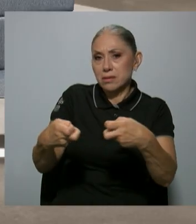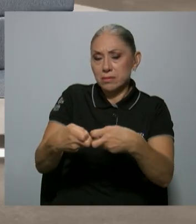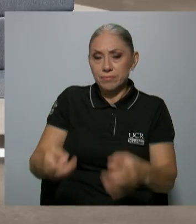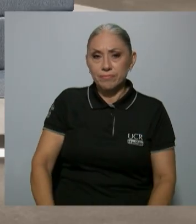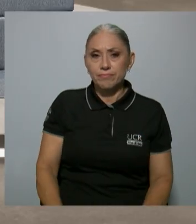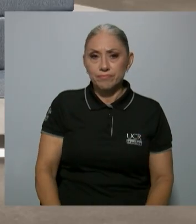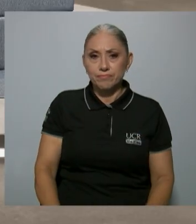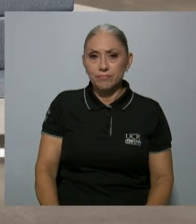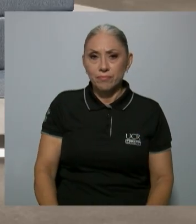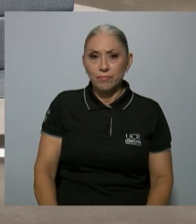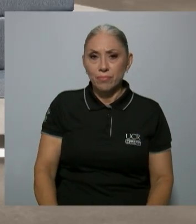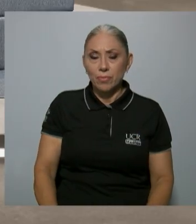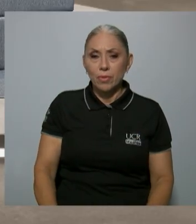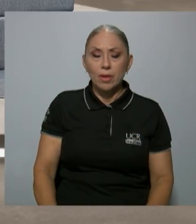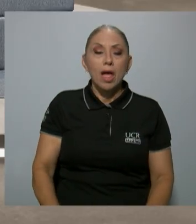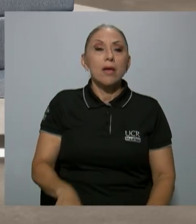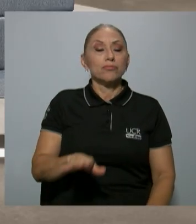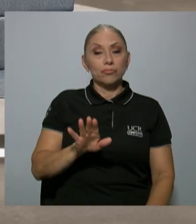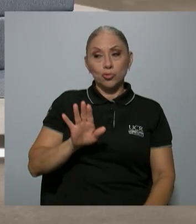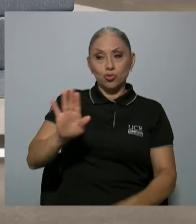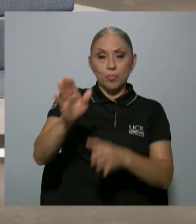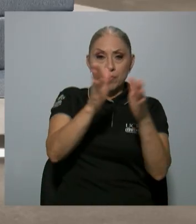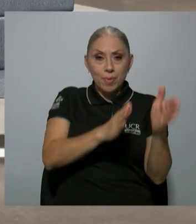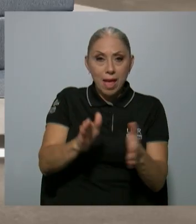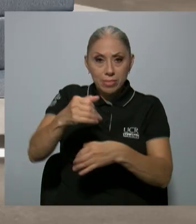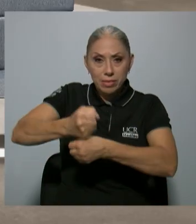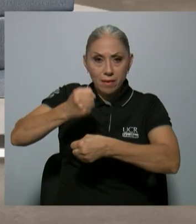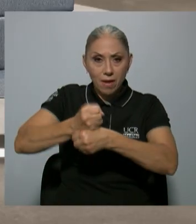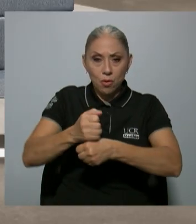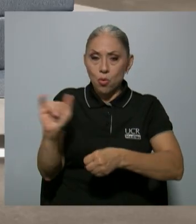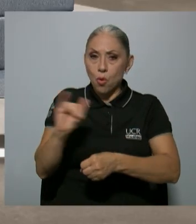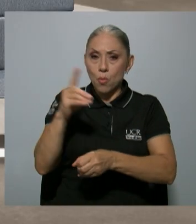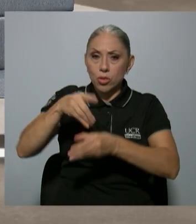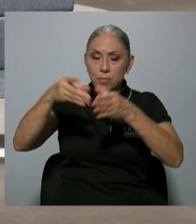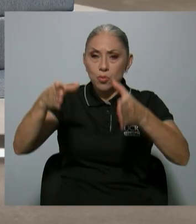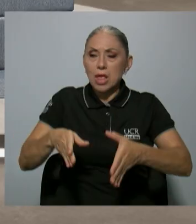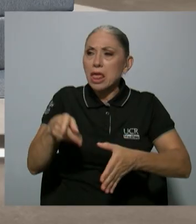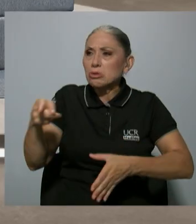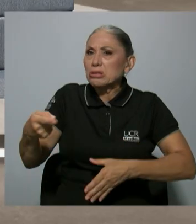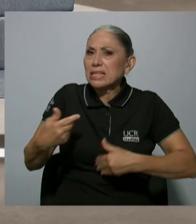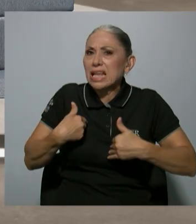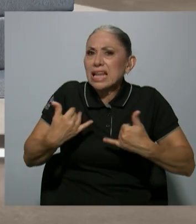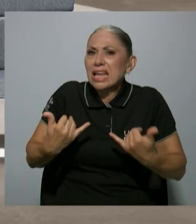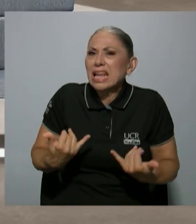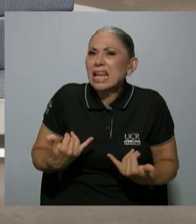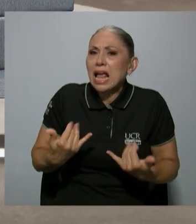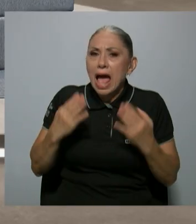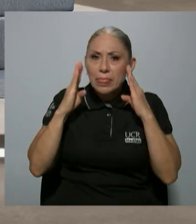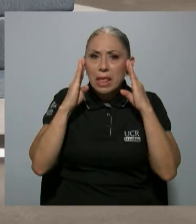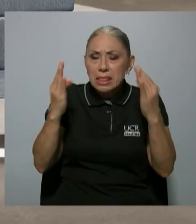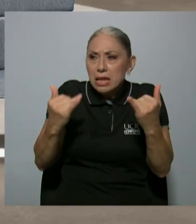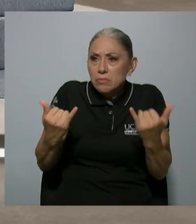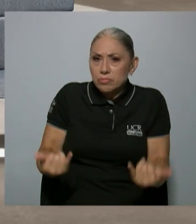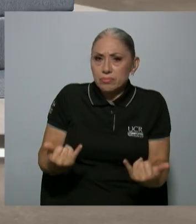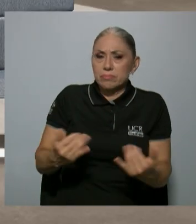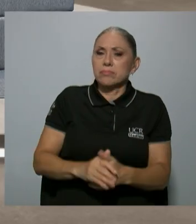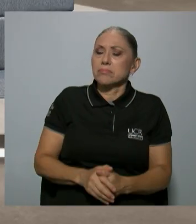¿Qué tiene su plan de trabajo como diputada para atender de manera así inmediata? Sigrid